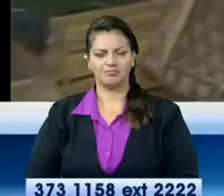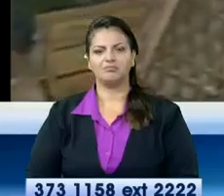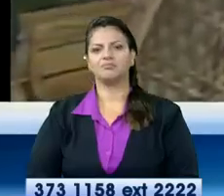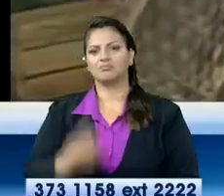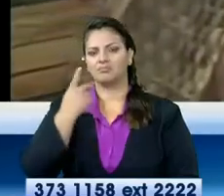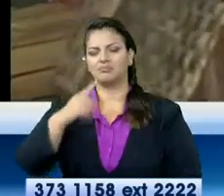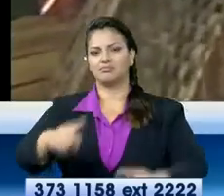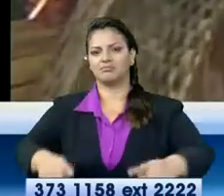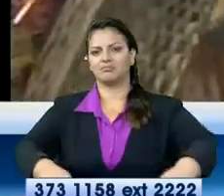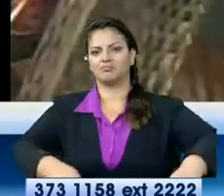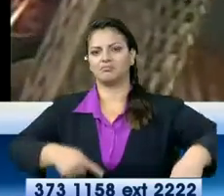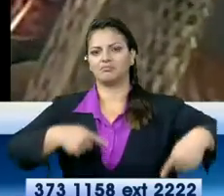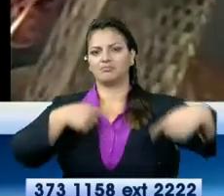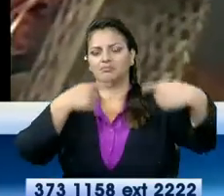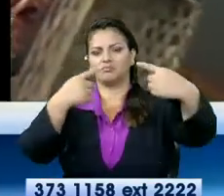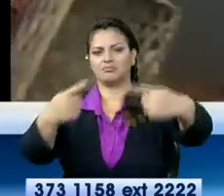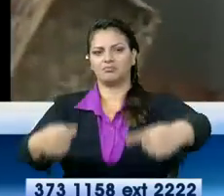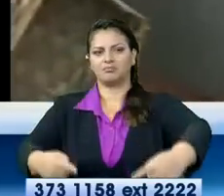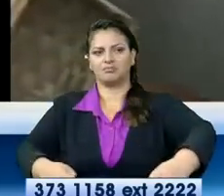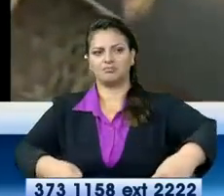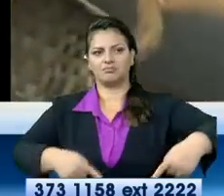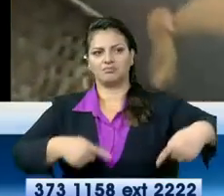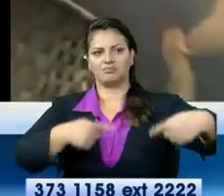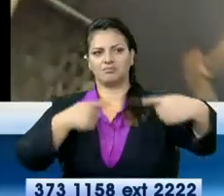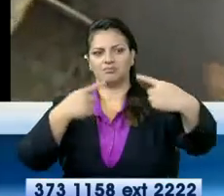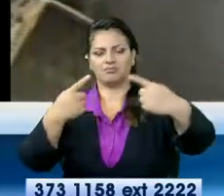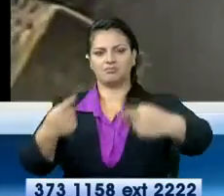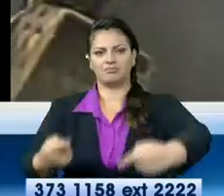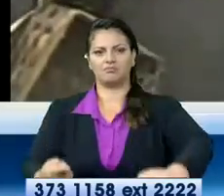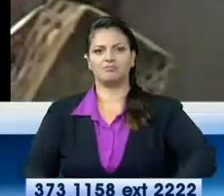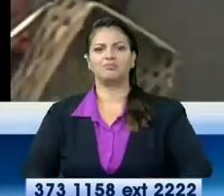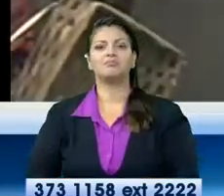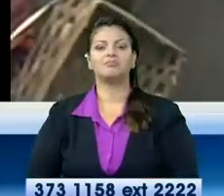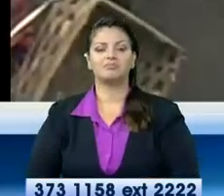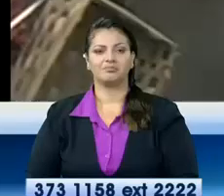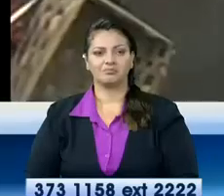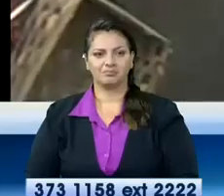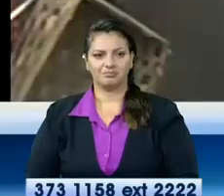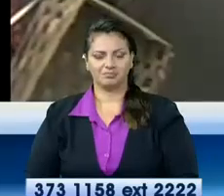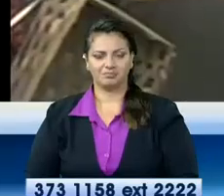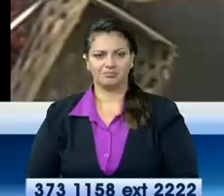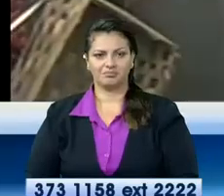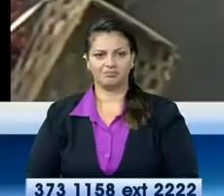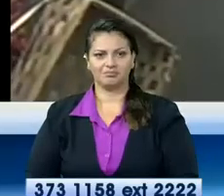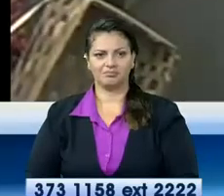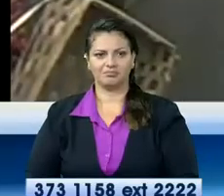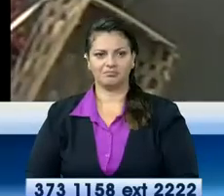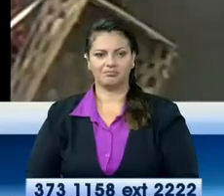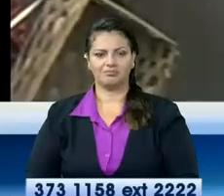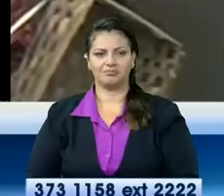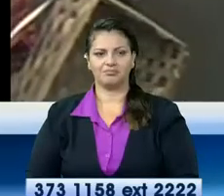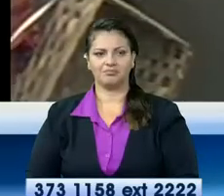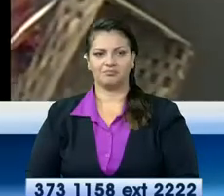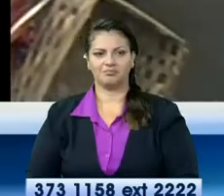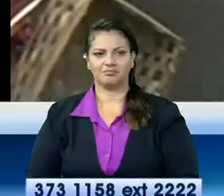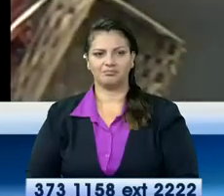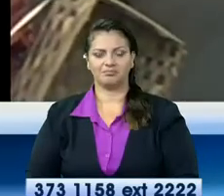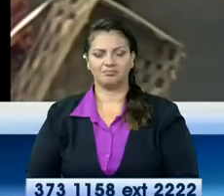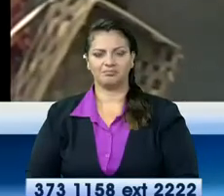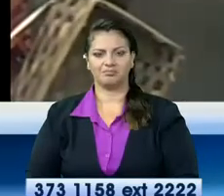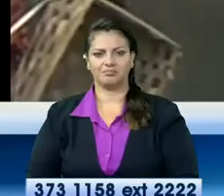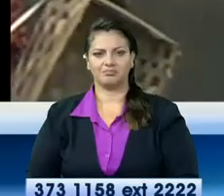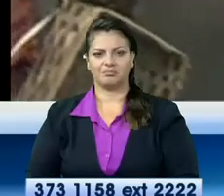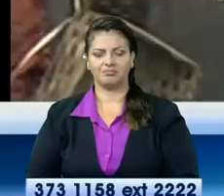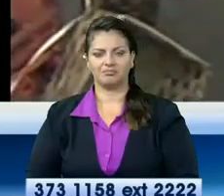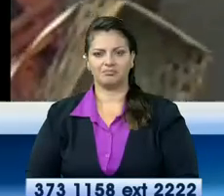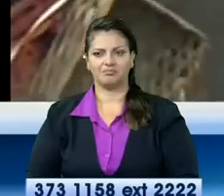que eso también va a ser sumamente importante. Eso más adelante vamos a hablar de todo lo que se encuentra aquí. También quiero conversar con el organizador de la feria